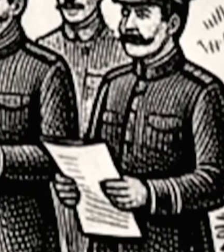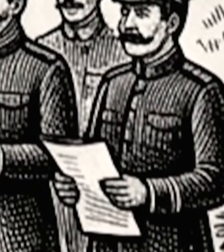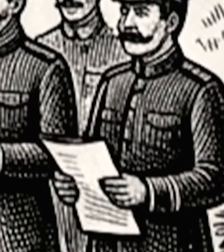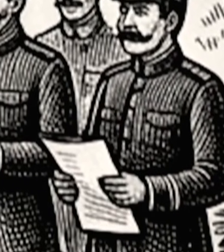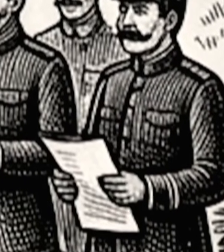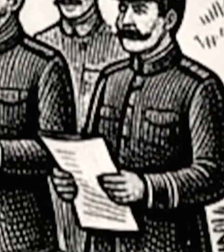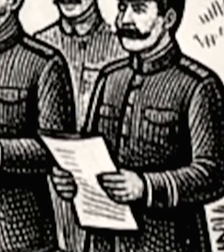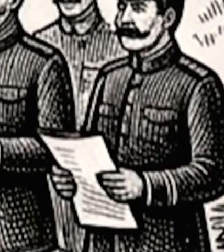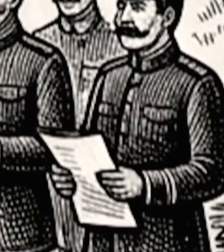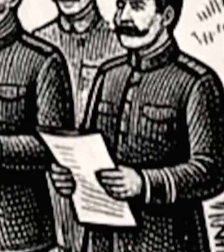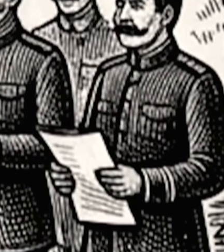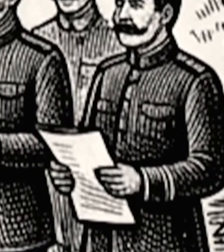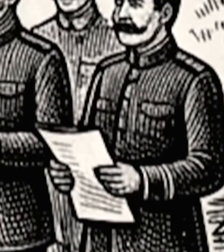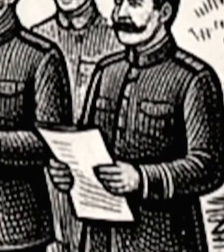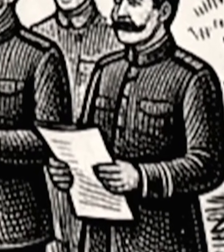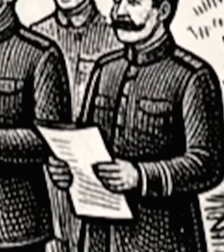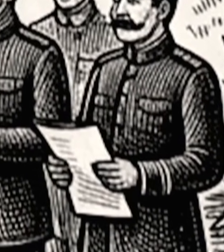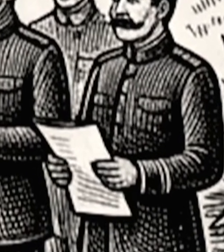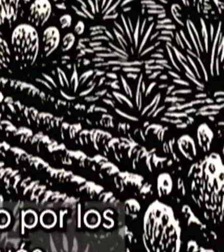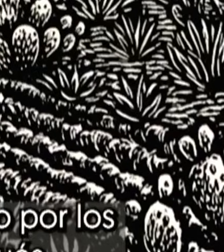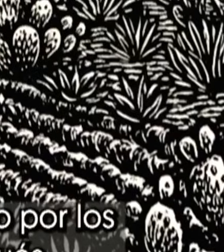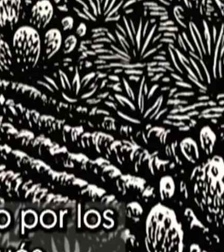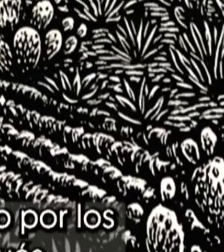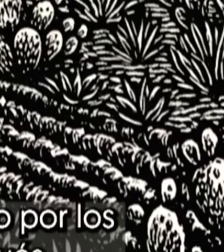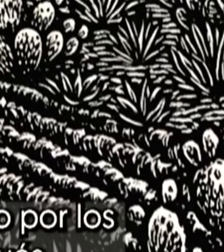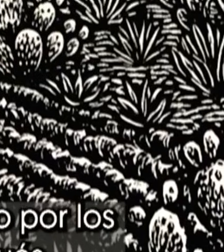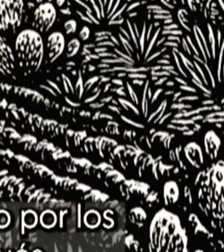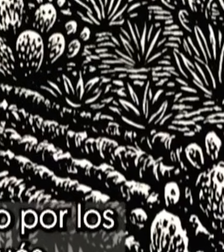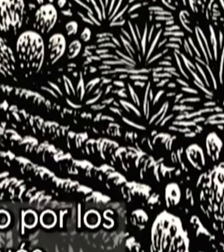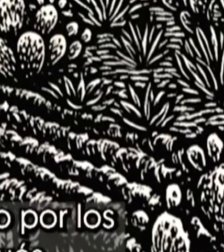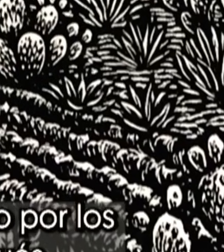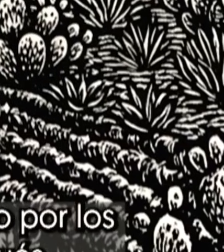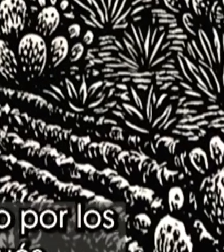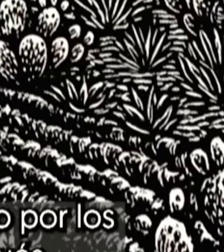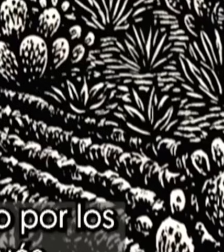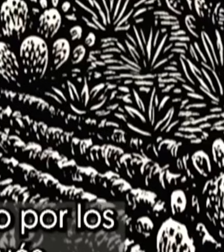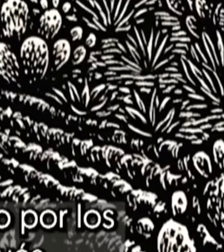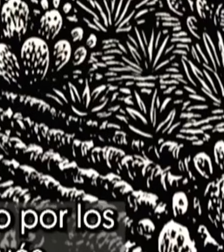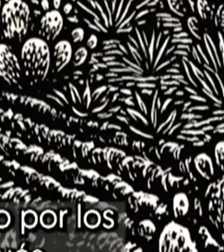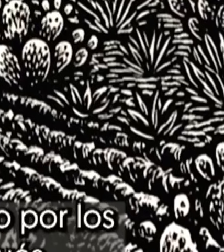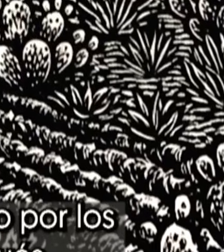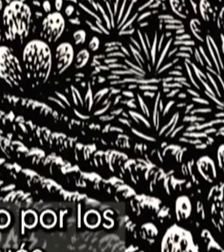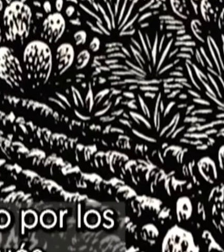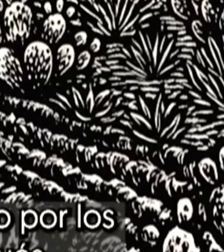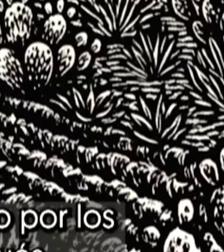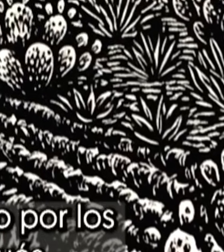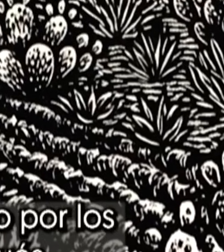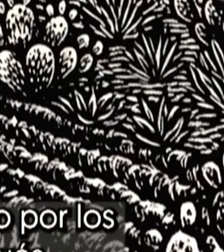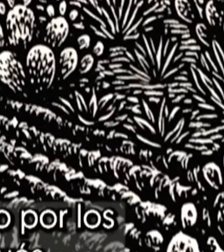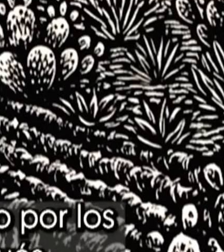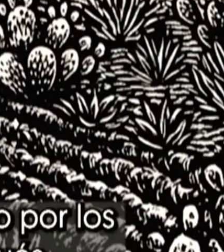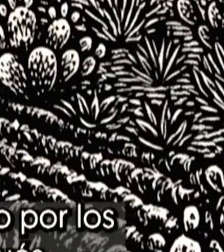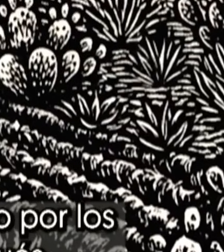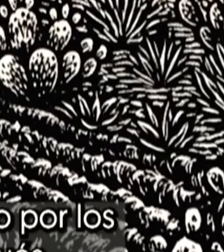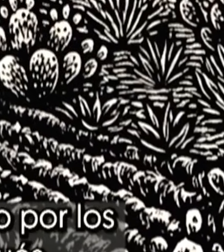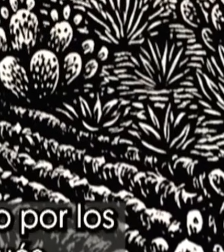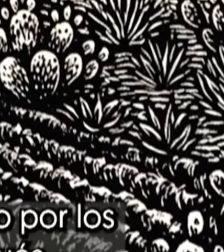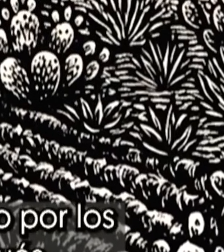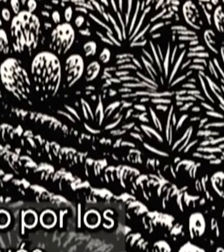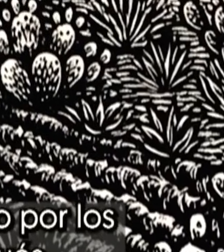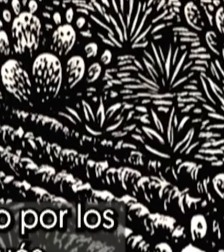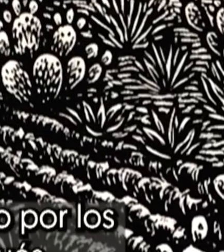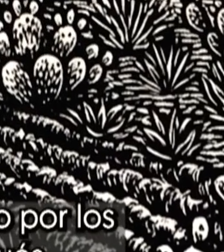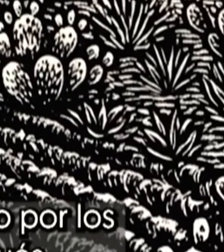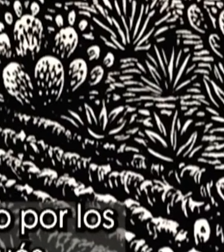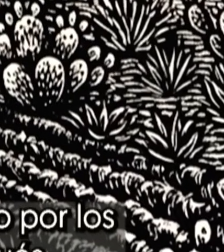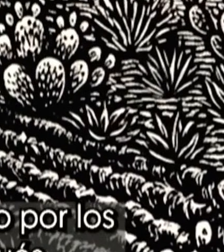pueblo y comenzó a repartir tierras. El 7 de julio de 1868 fue apresado y